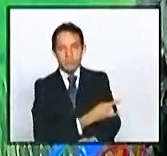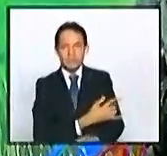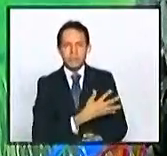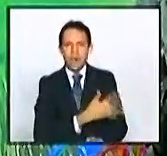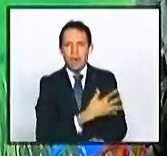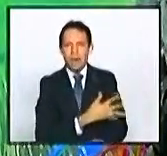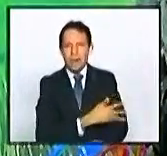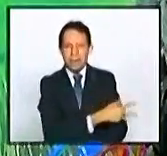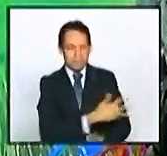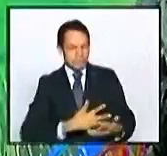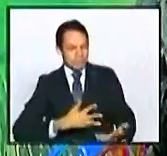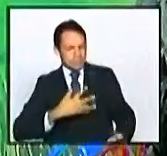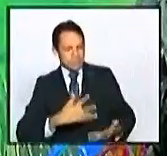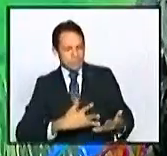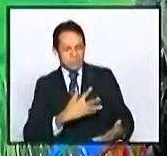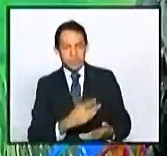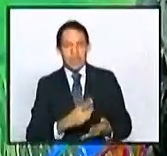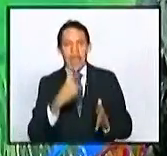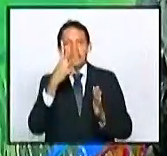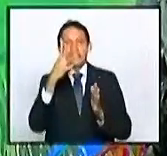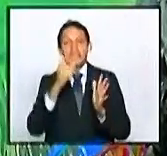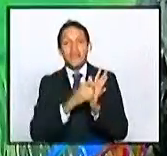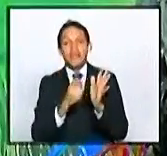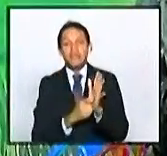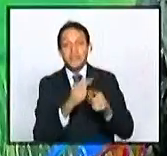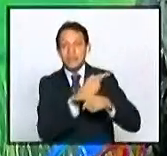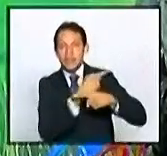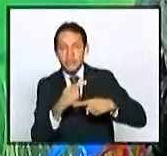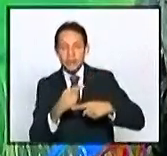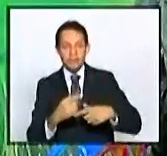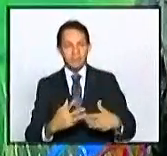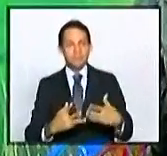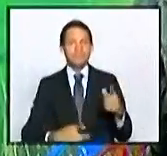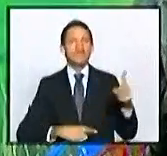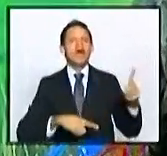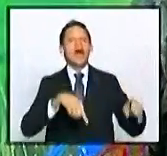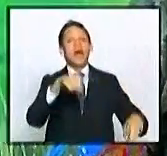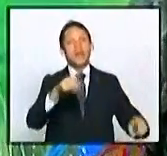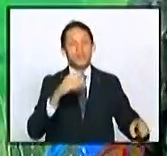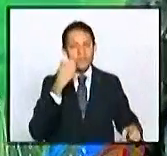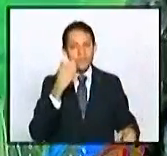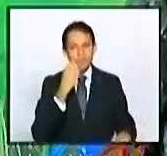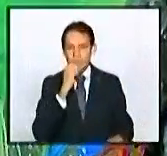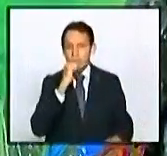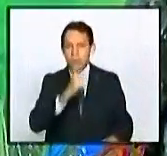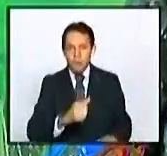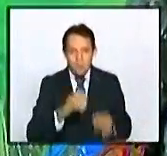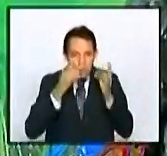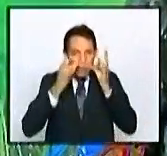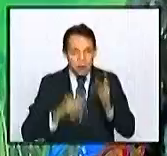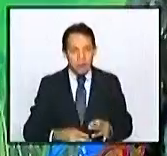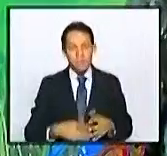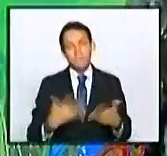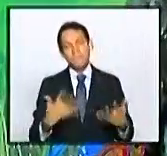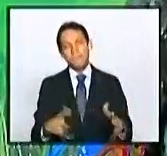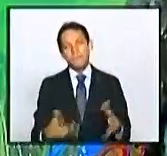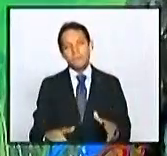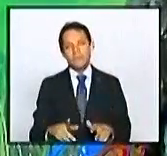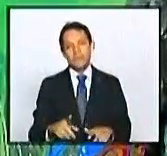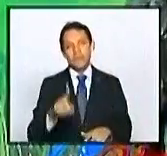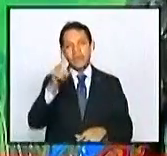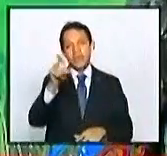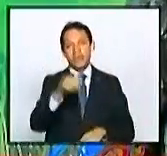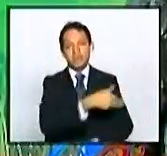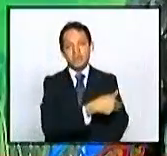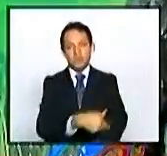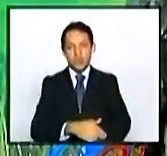tienen que hacer 3 veces a la semana, cada una de 4 horas, y cuesta un promedio de 6 a 7